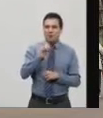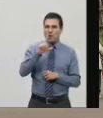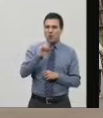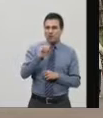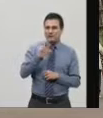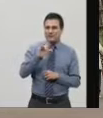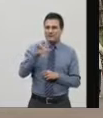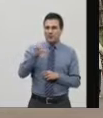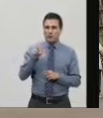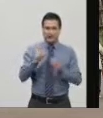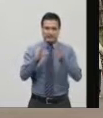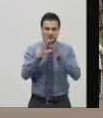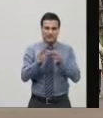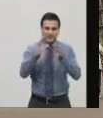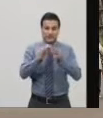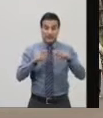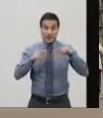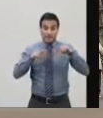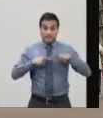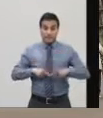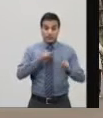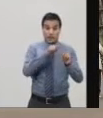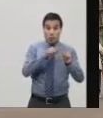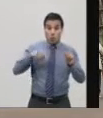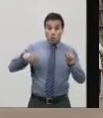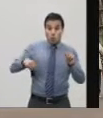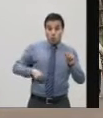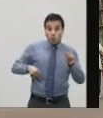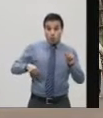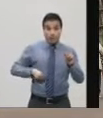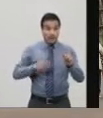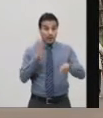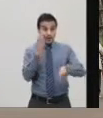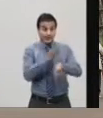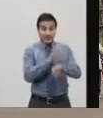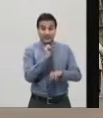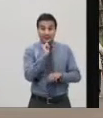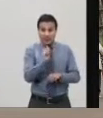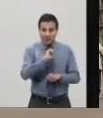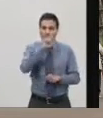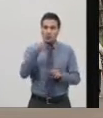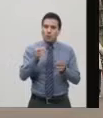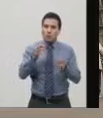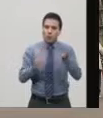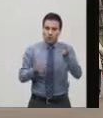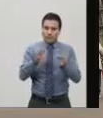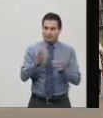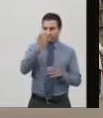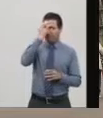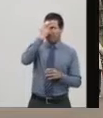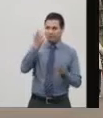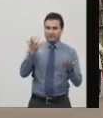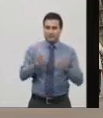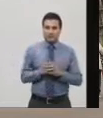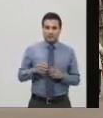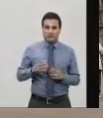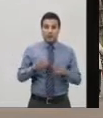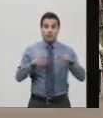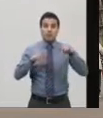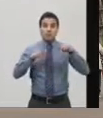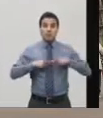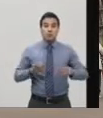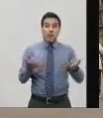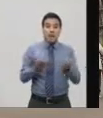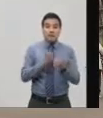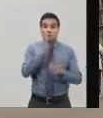la absolución del culpable es la condena del juez. No permitamos que siga prevaleciendo la impunidad. Es cuanto, señor